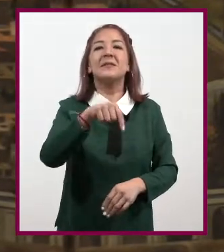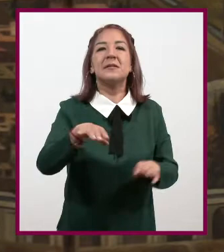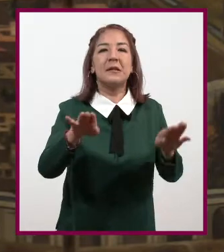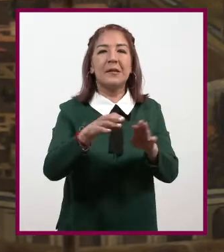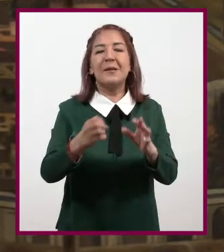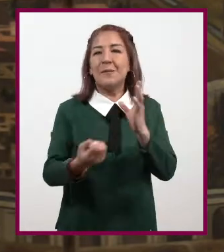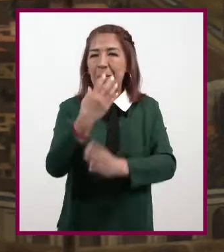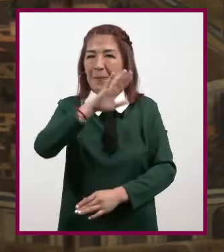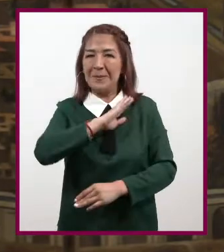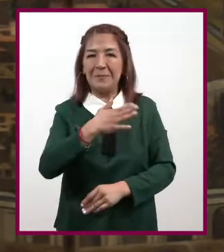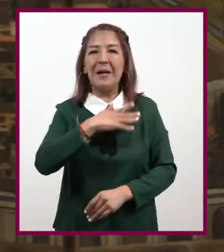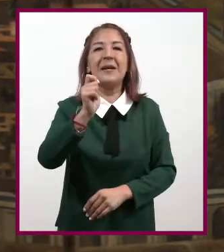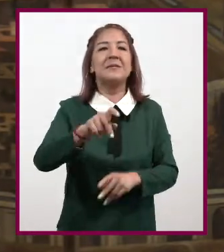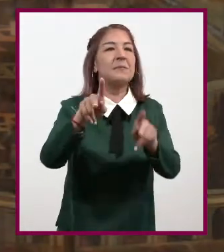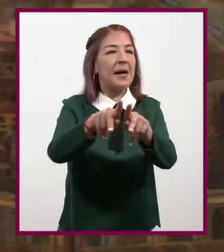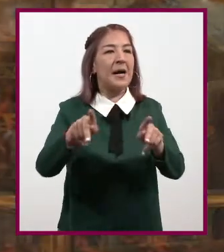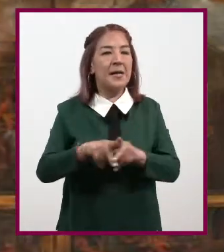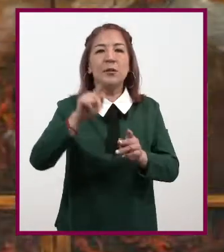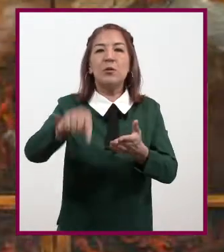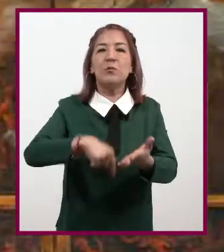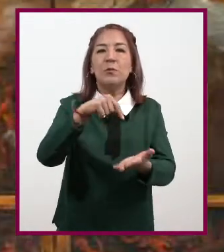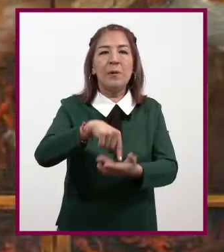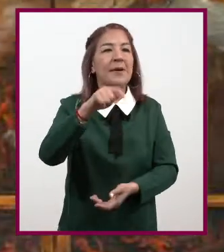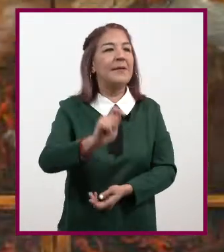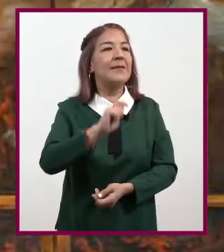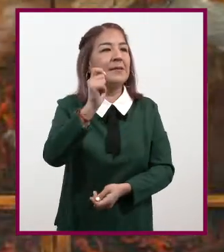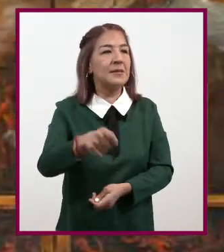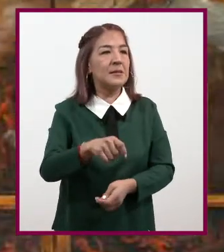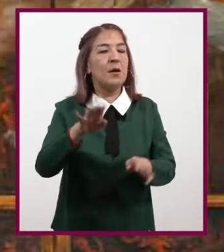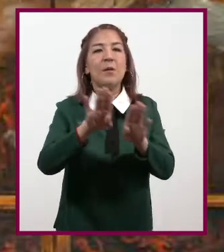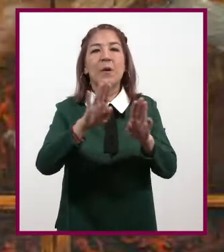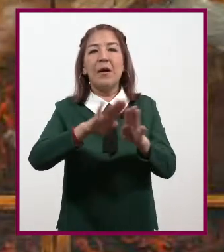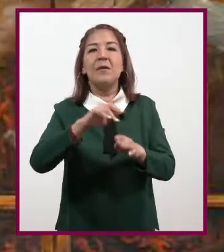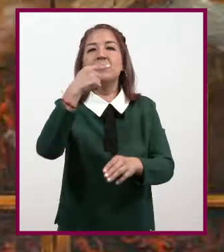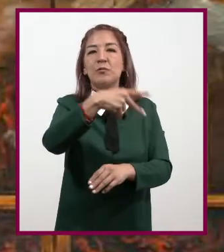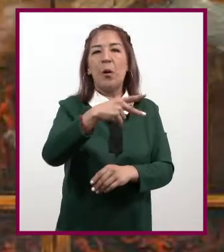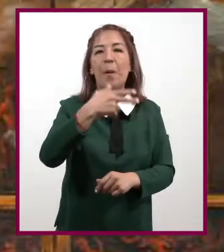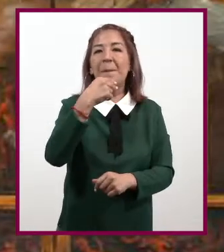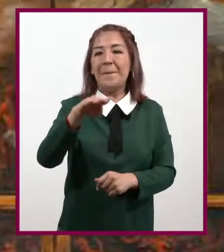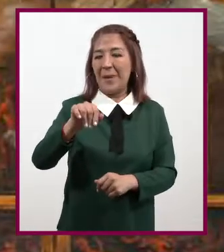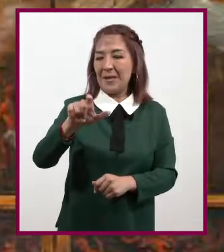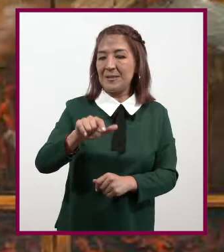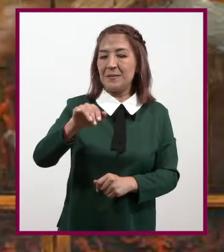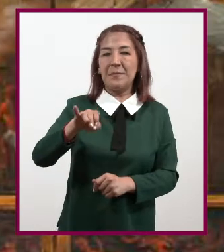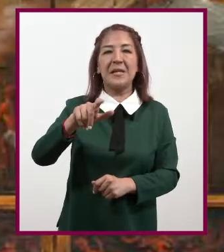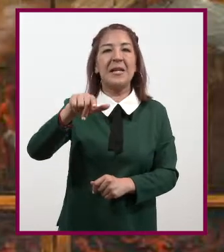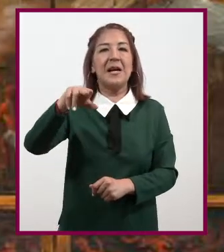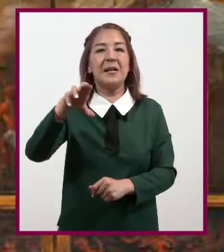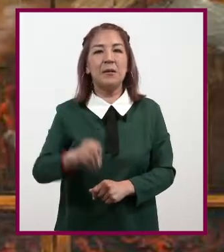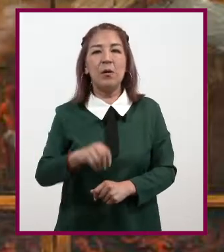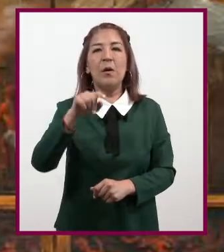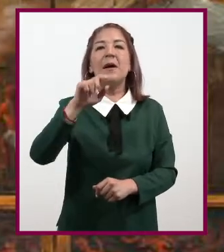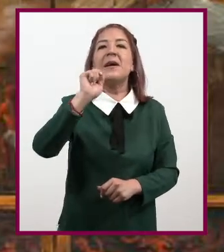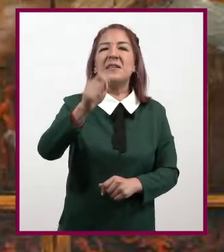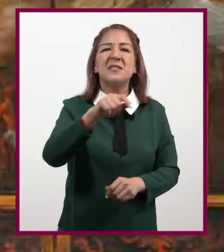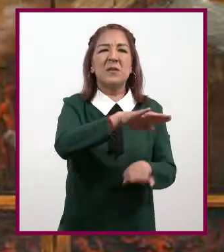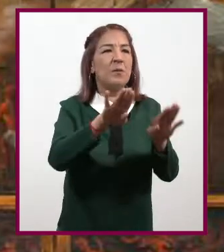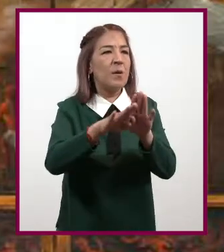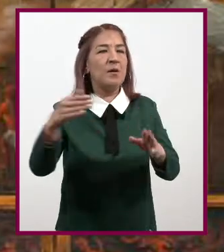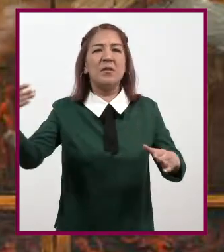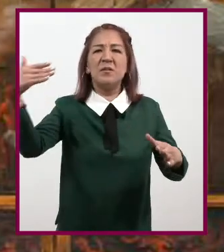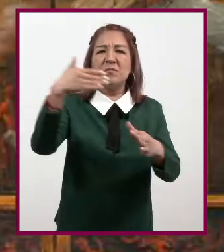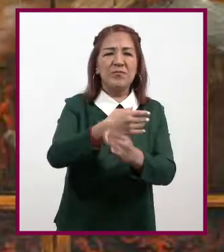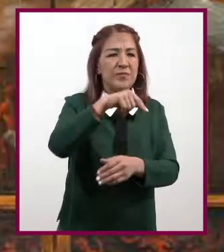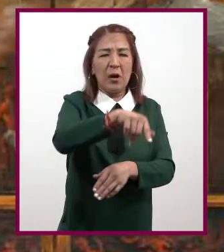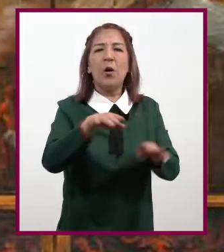Trieste y que formó parte de los fondos de Maximiliano de Habsburgo. No es muy claro en qué momento llegó a